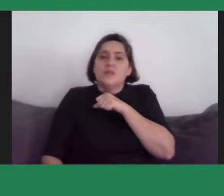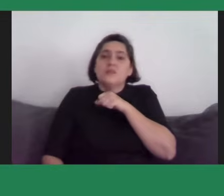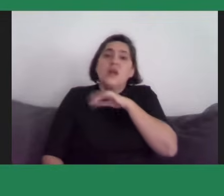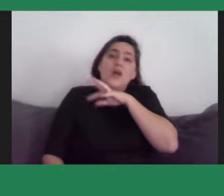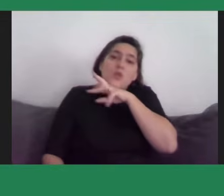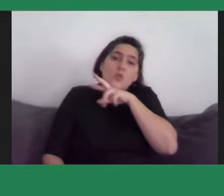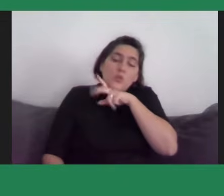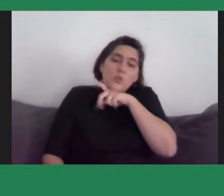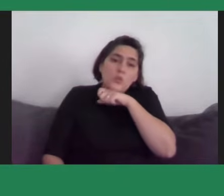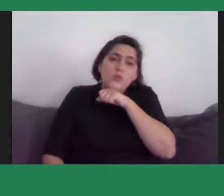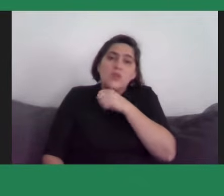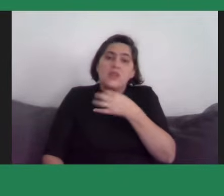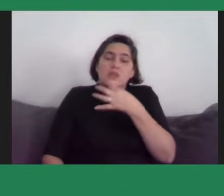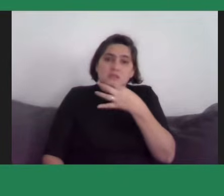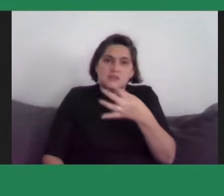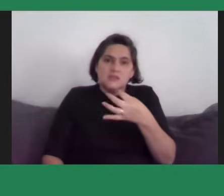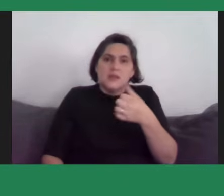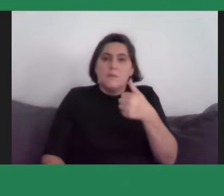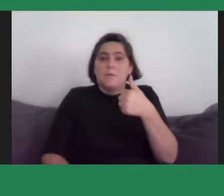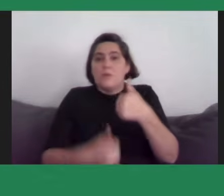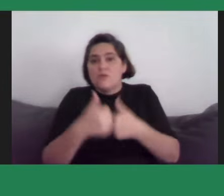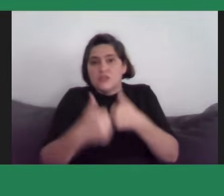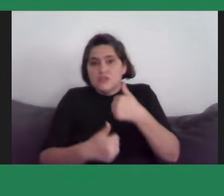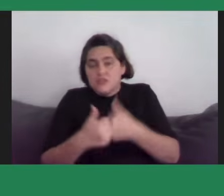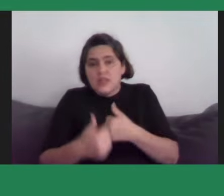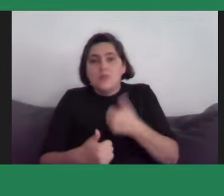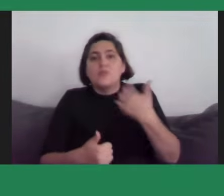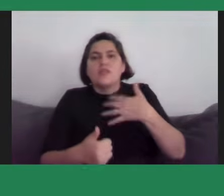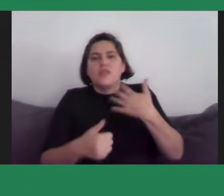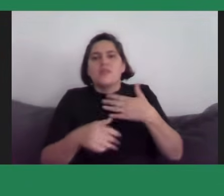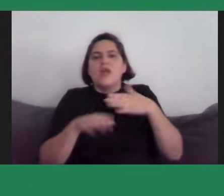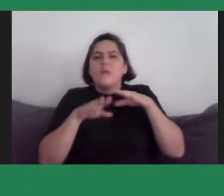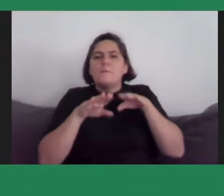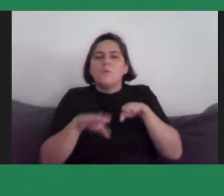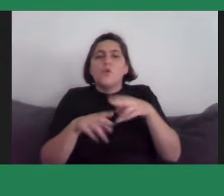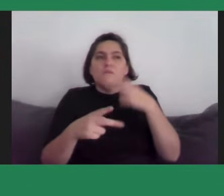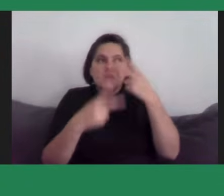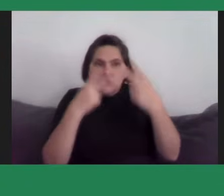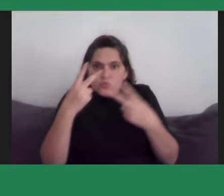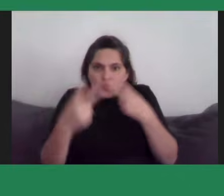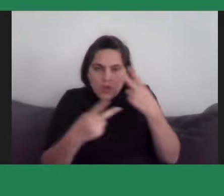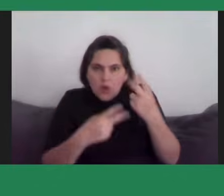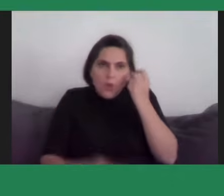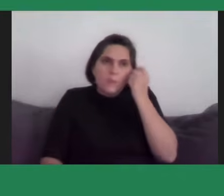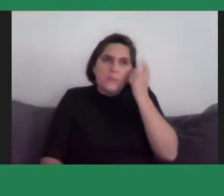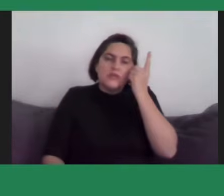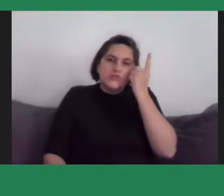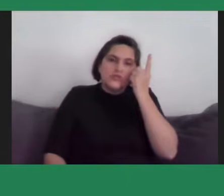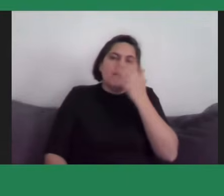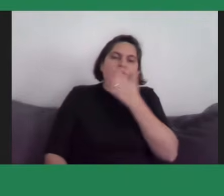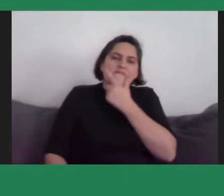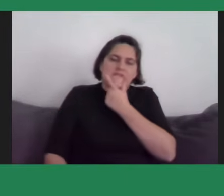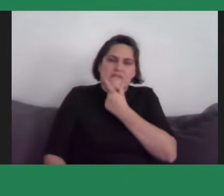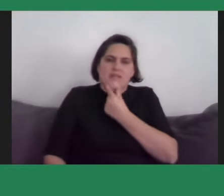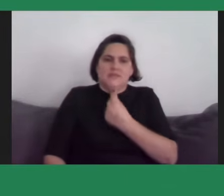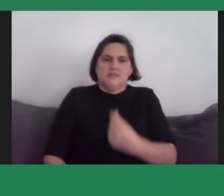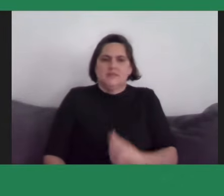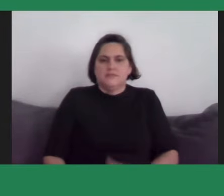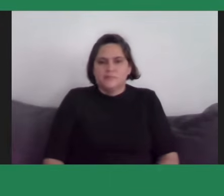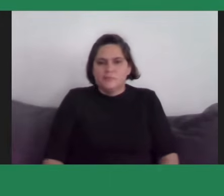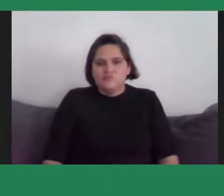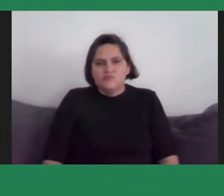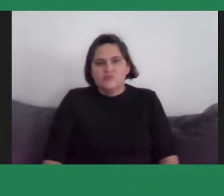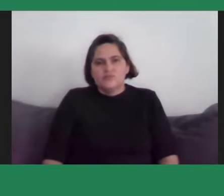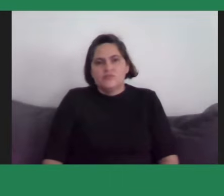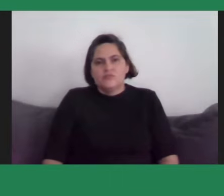adultos, profesionales, el apoyo visual para que la comprensión se haga más fácil.